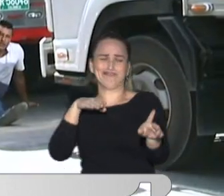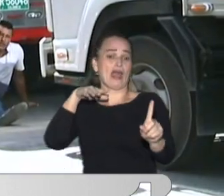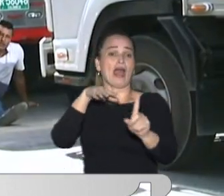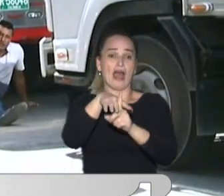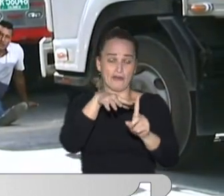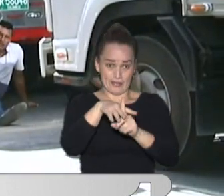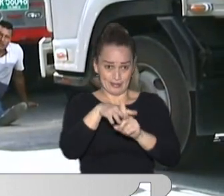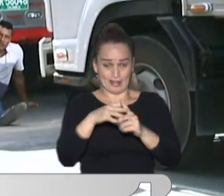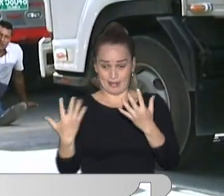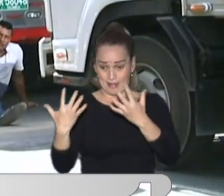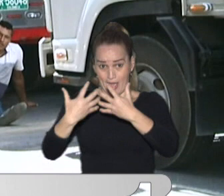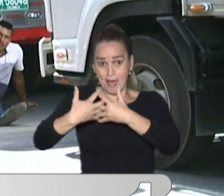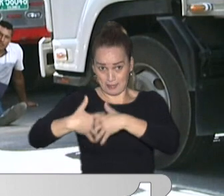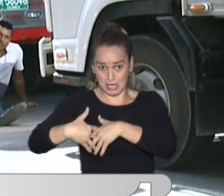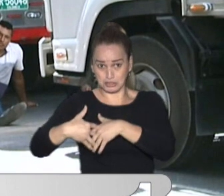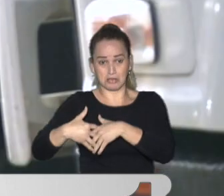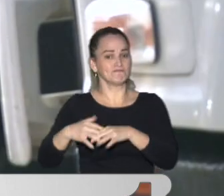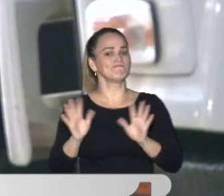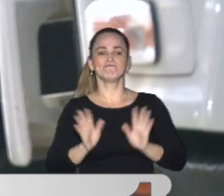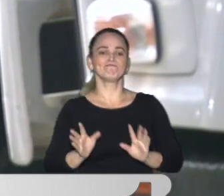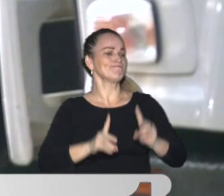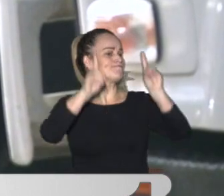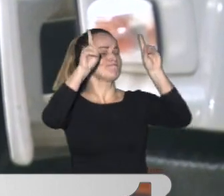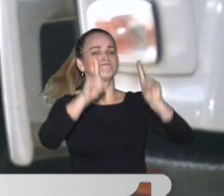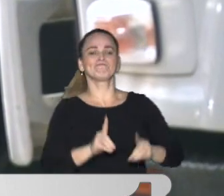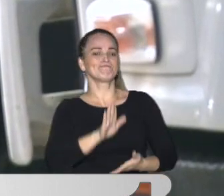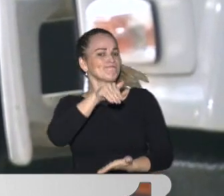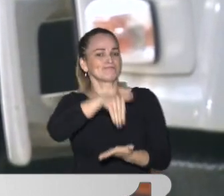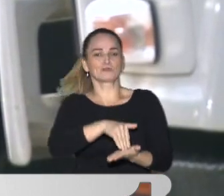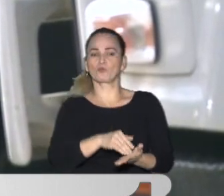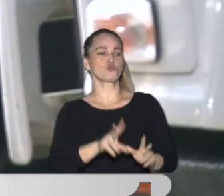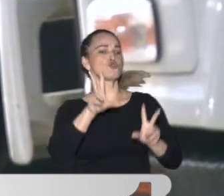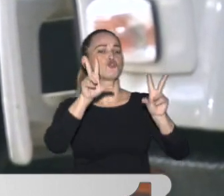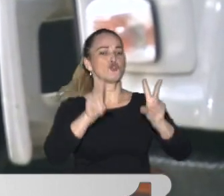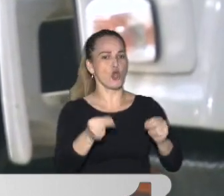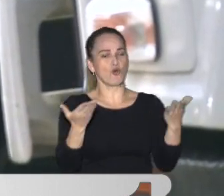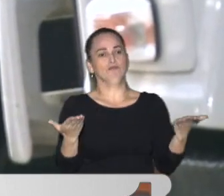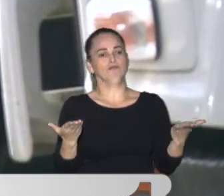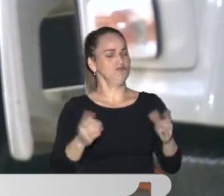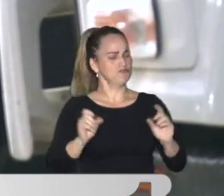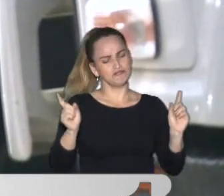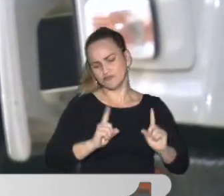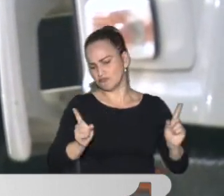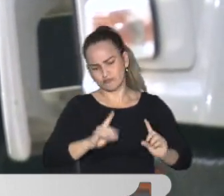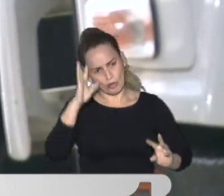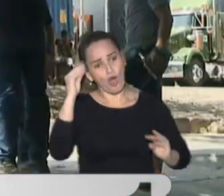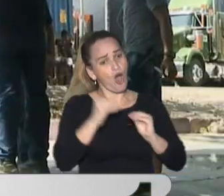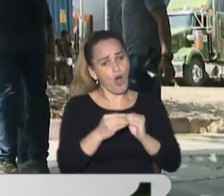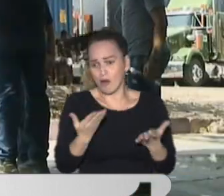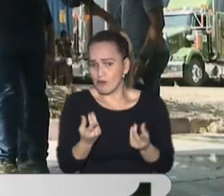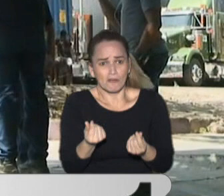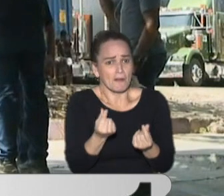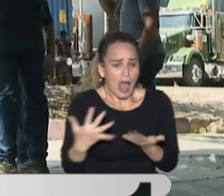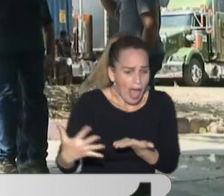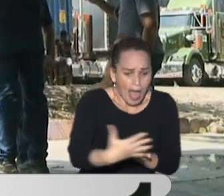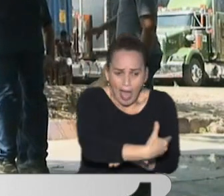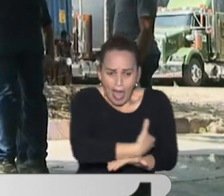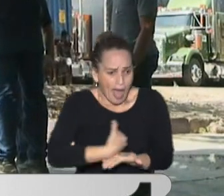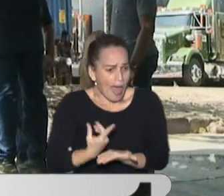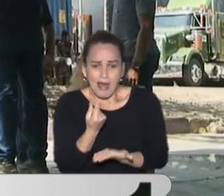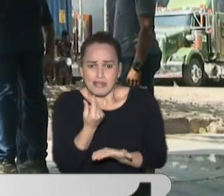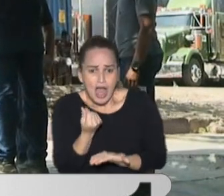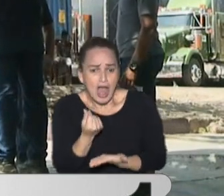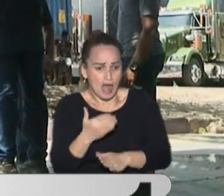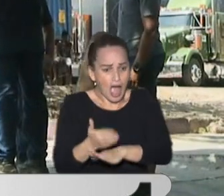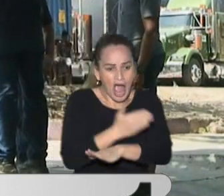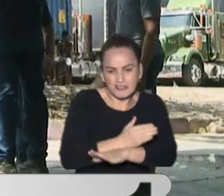tanto, la concesión vial se mantiene en no levantar las talanqueras, teniendo en cuenta que no ha recaudado la totalidad de lo invertido en